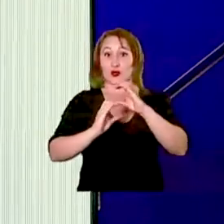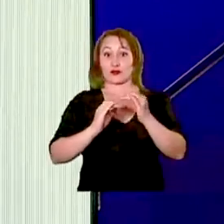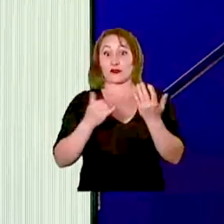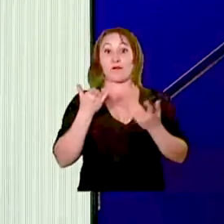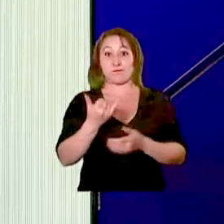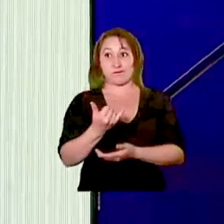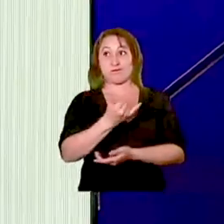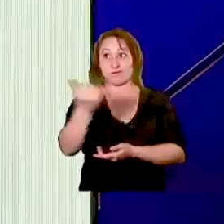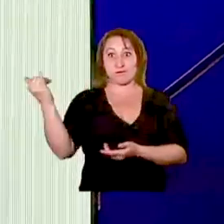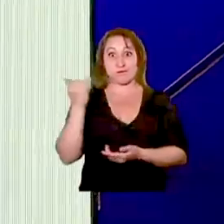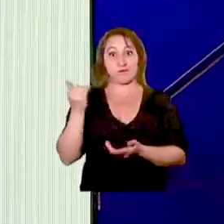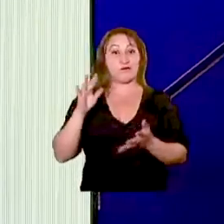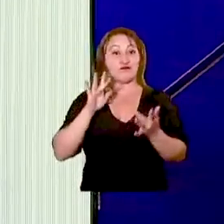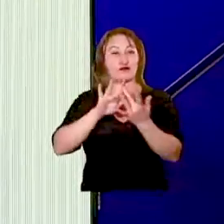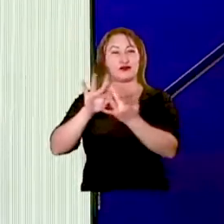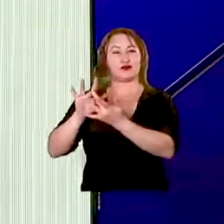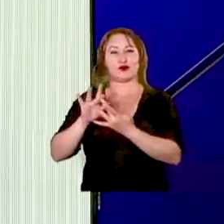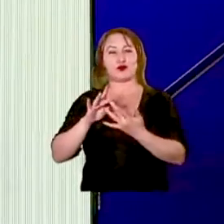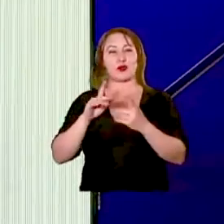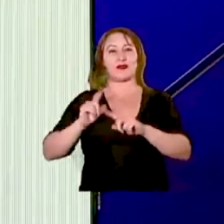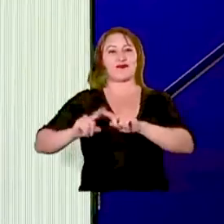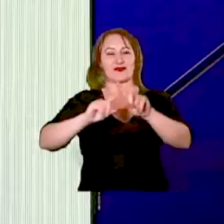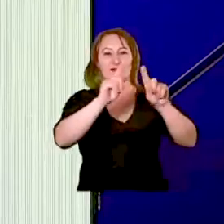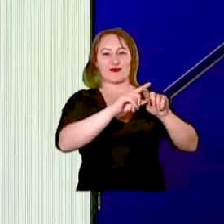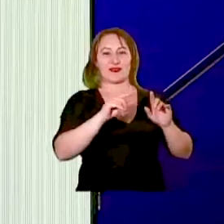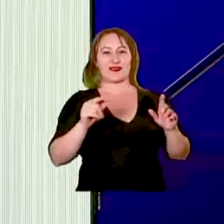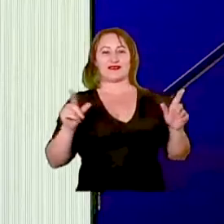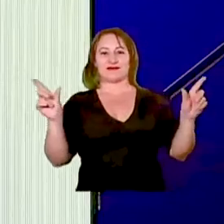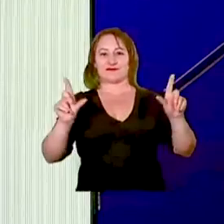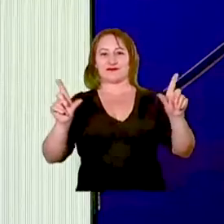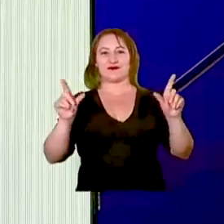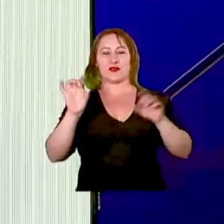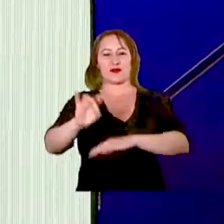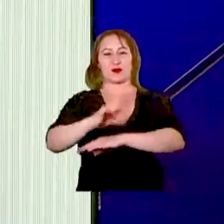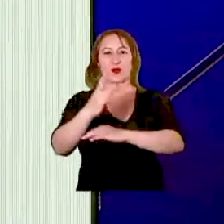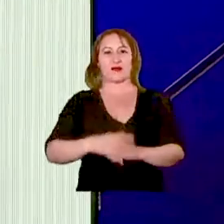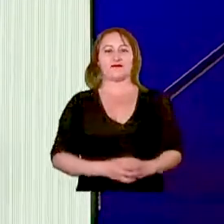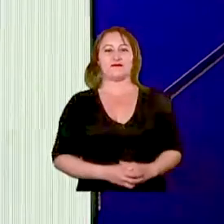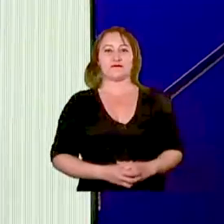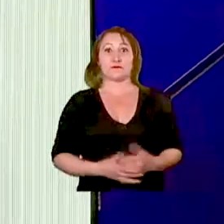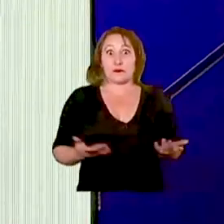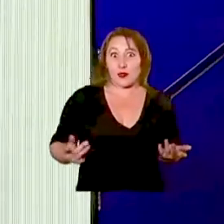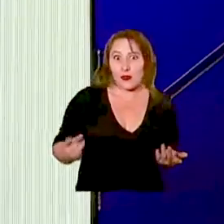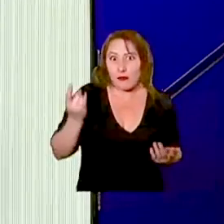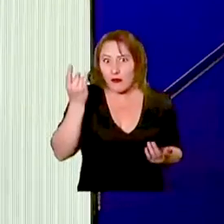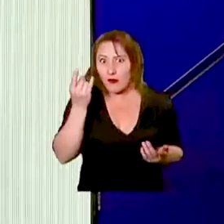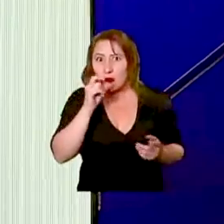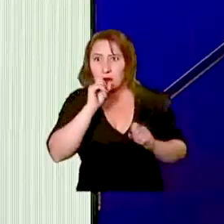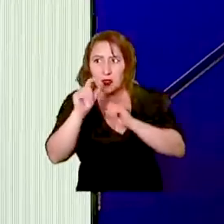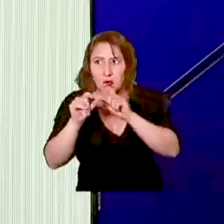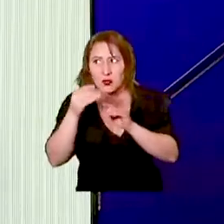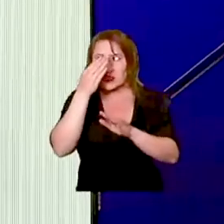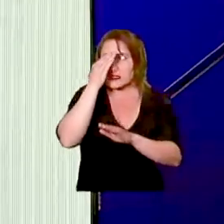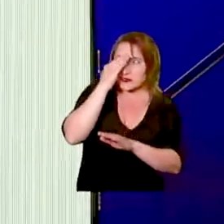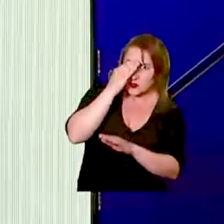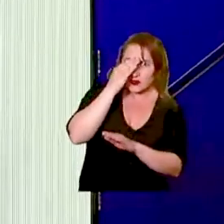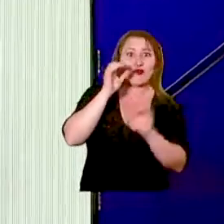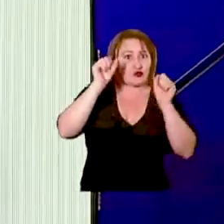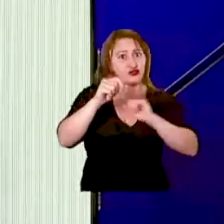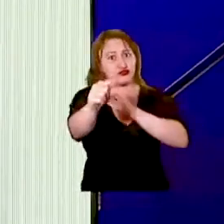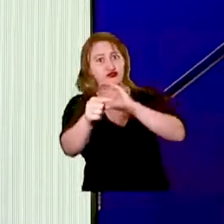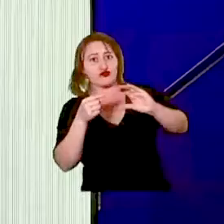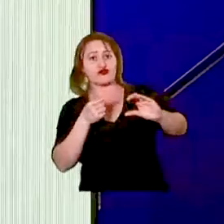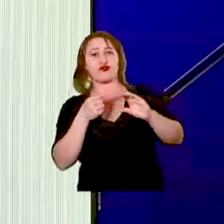que se encuentran presentes y conectados en los diferentes canales virtuales. Sus preguntas las podrán formular a través del